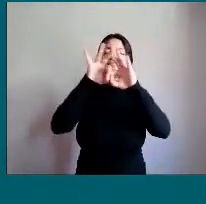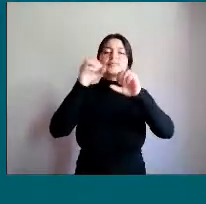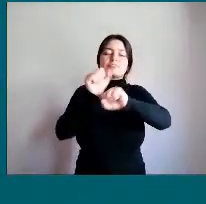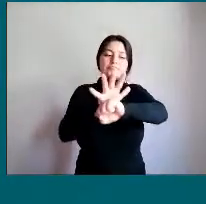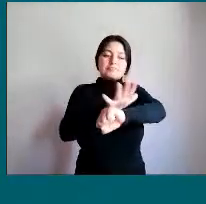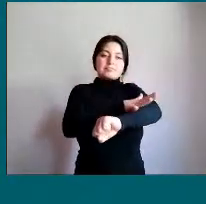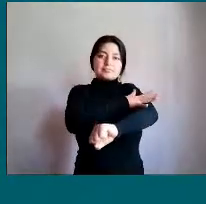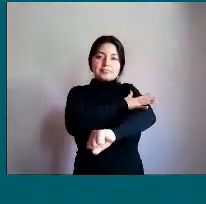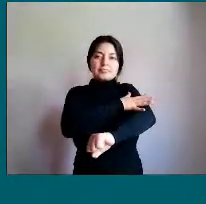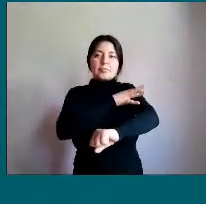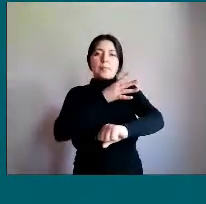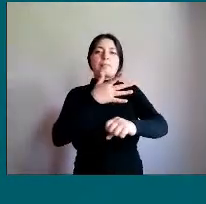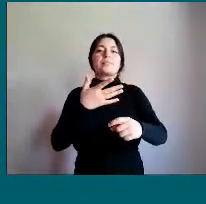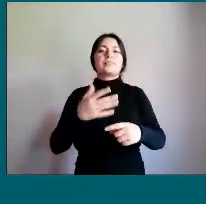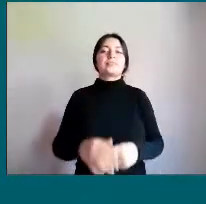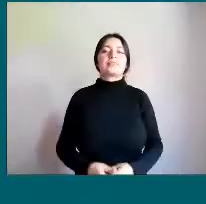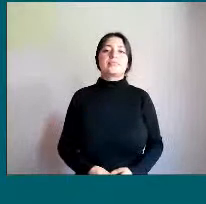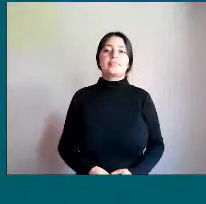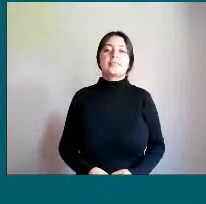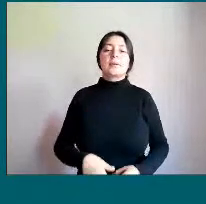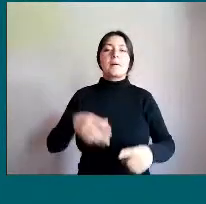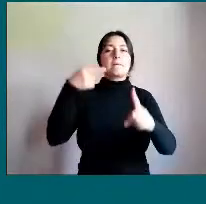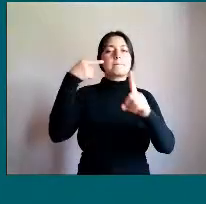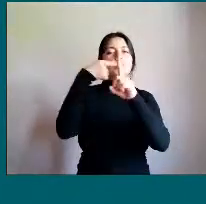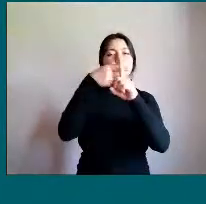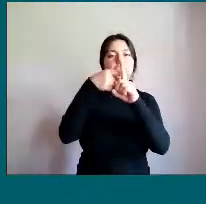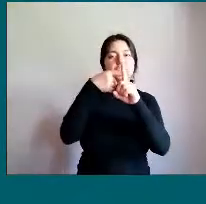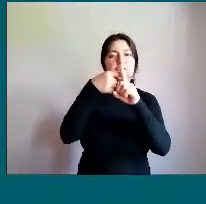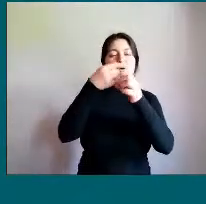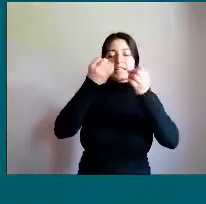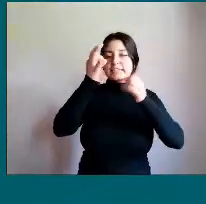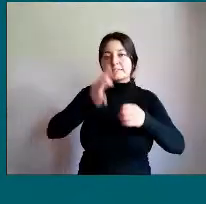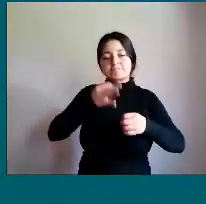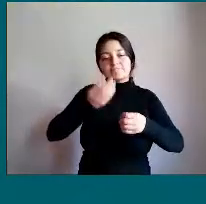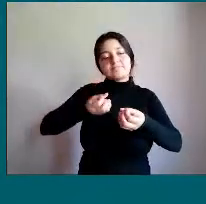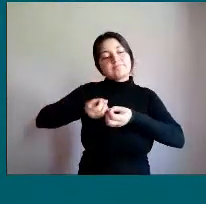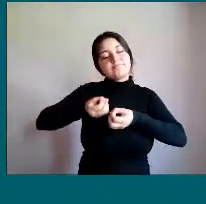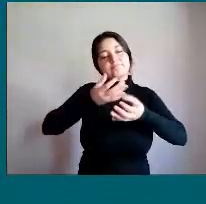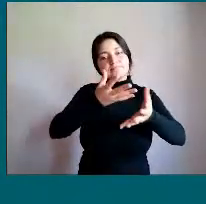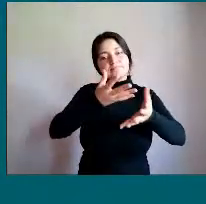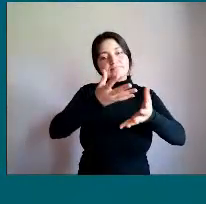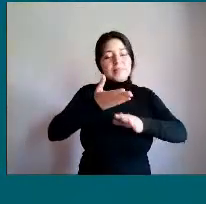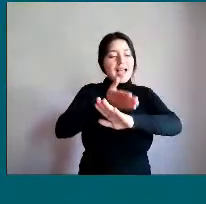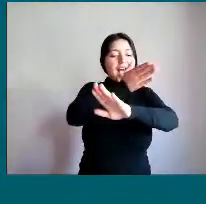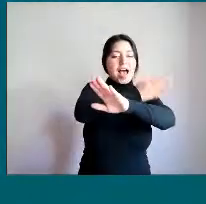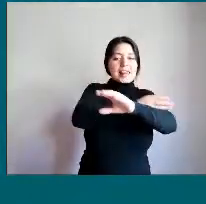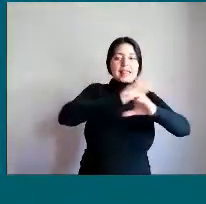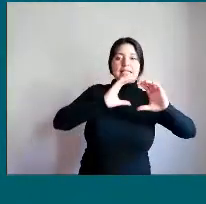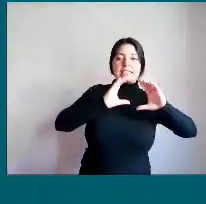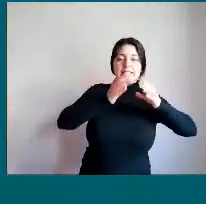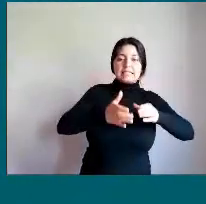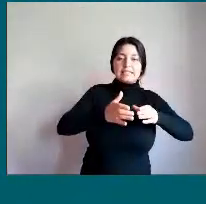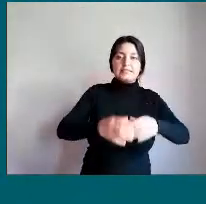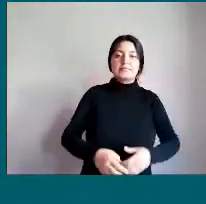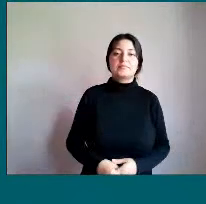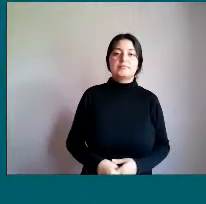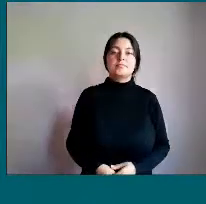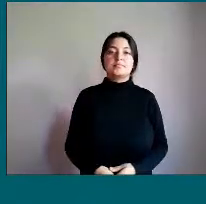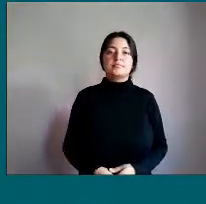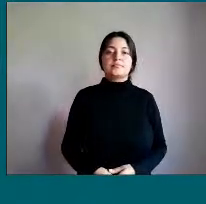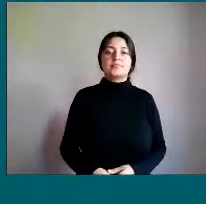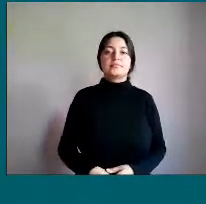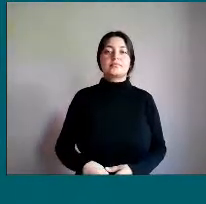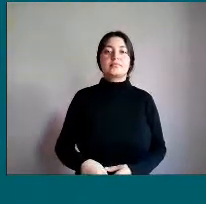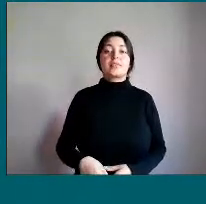expectativas positivas con un lenguaje adecuado que lo puedan leer y que lo puedan comprender. Y esto tiene que estar siempre accesible durante